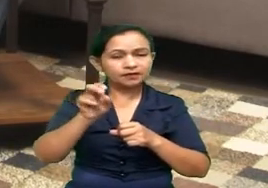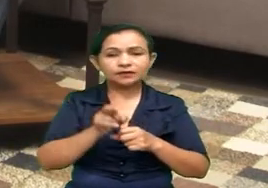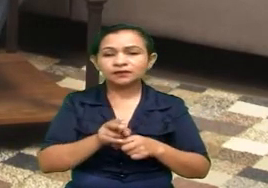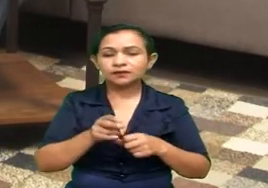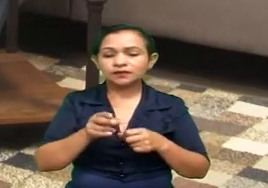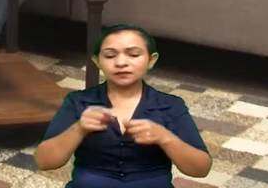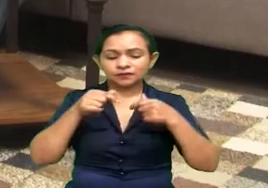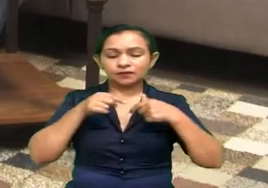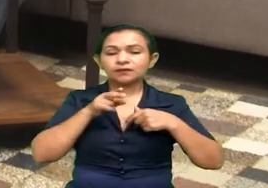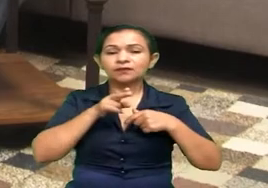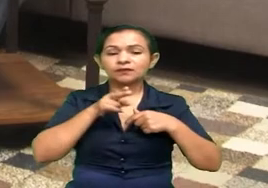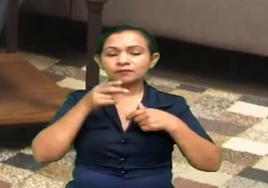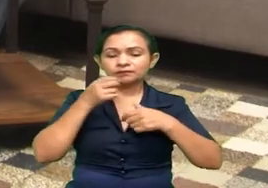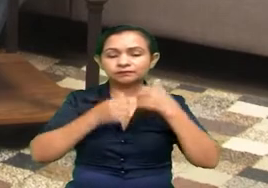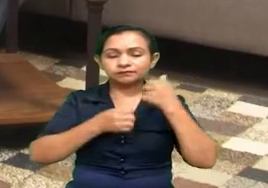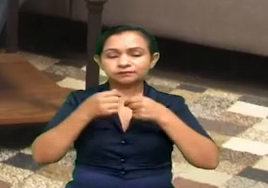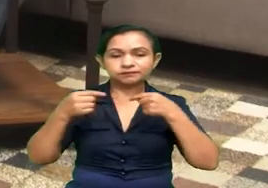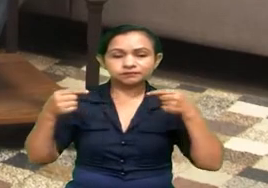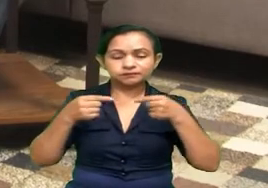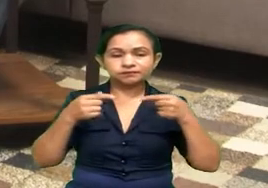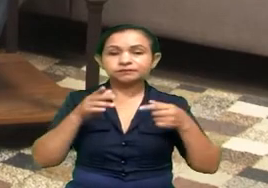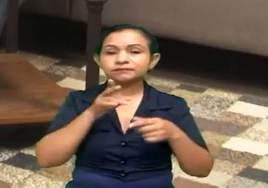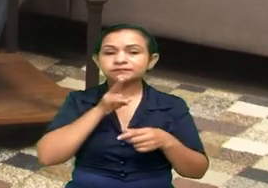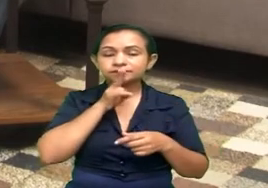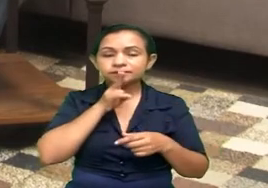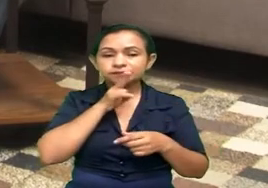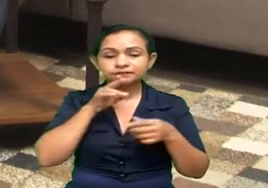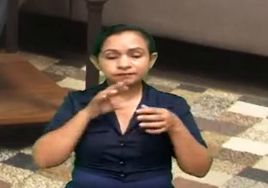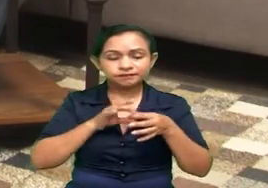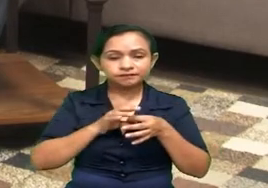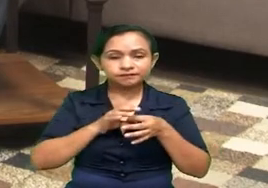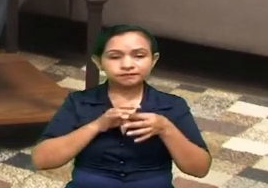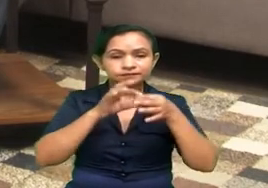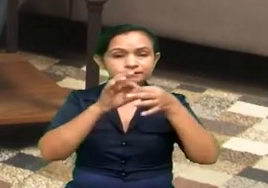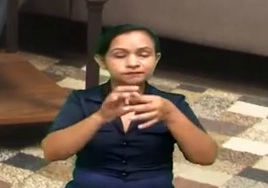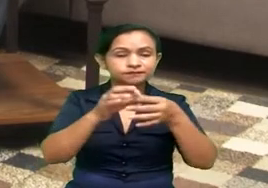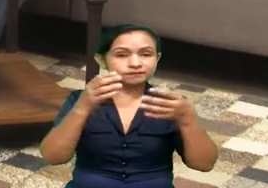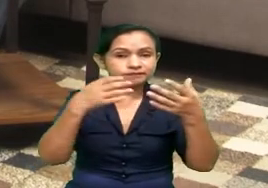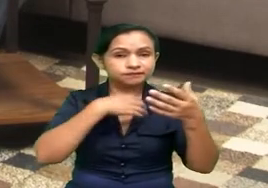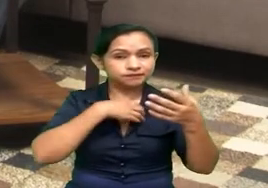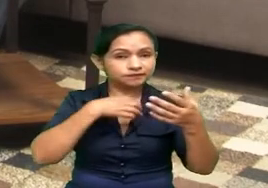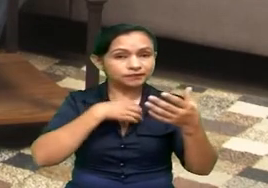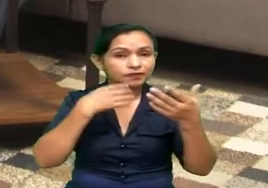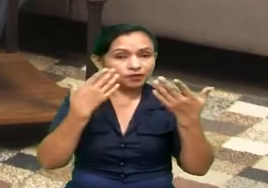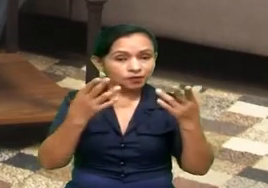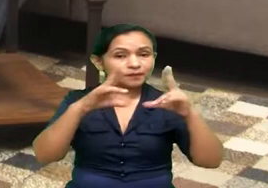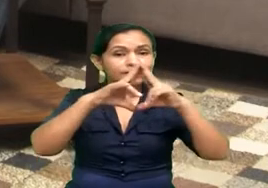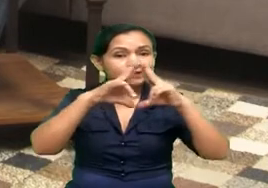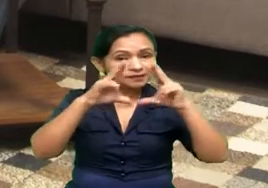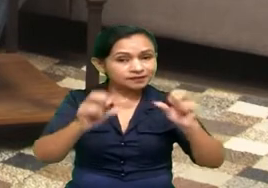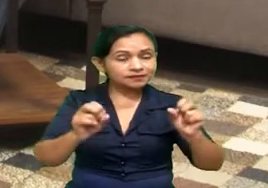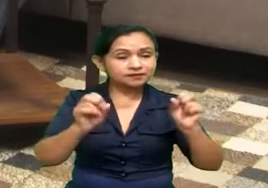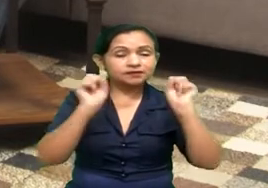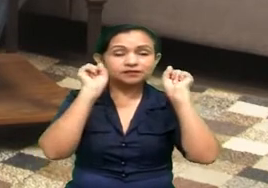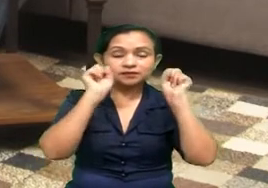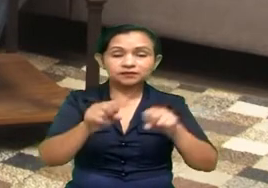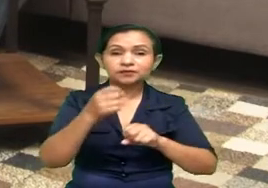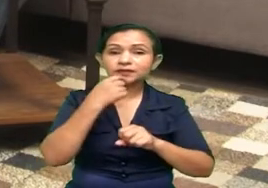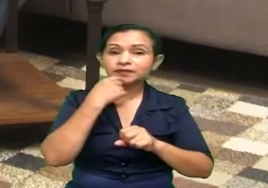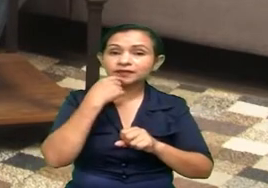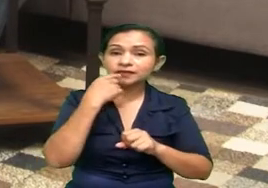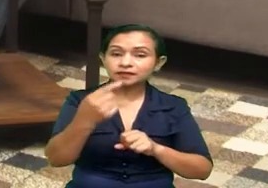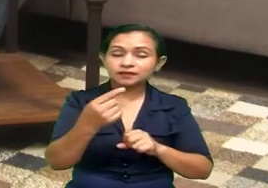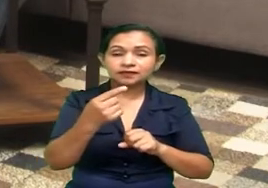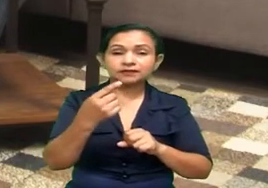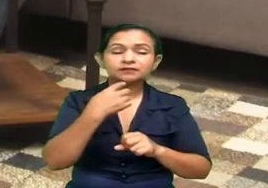el territorio en litigio. Y son parte de nuestras riquezas. Y por eso es que hay que decirlo en altas y